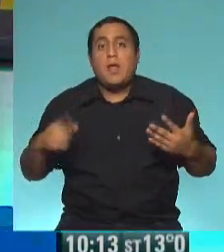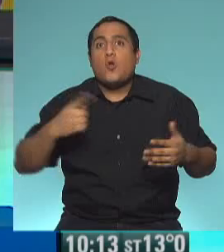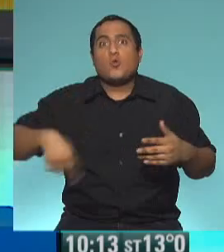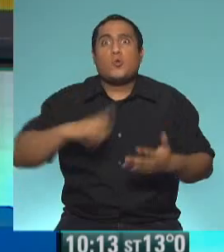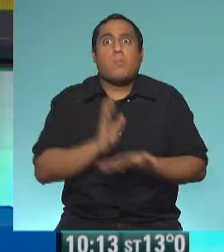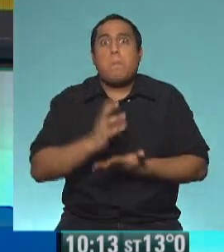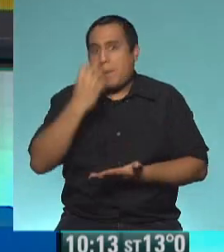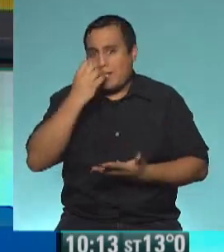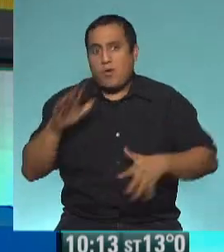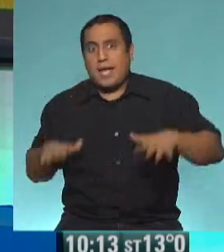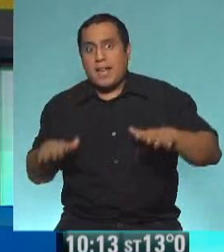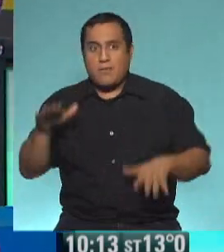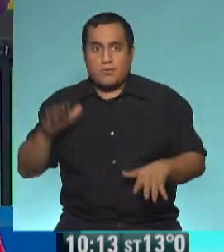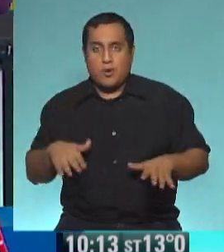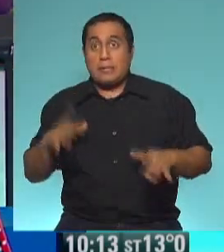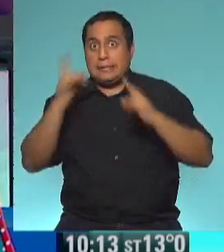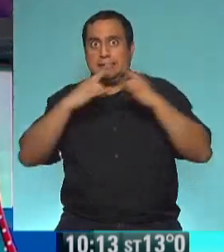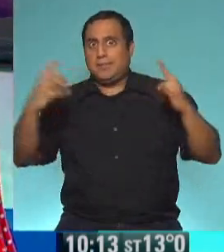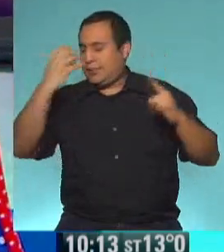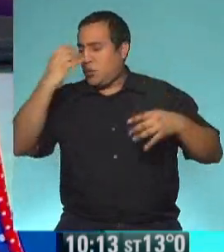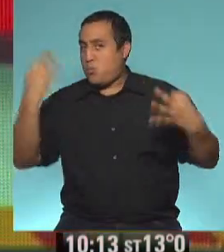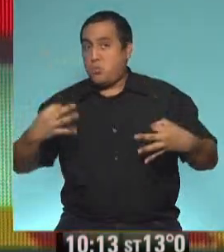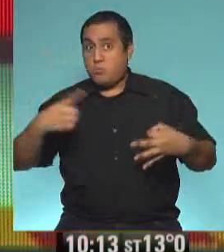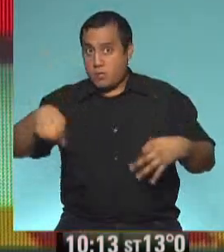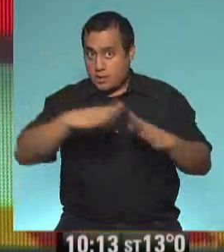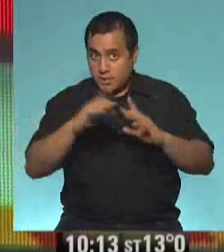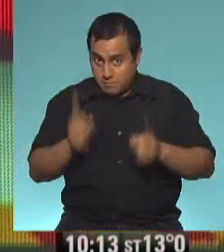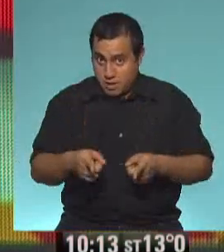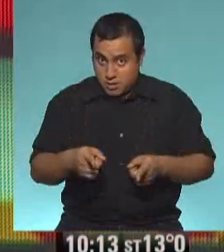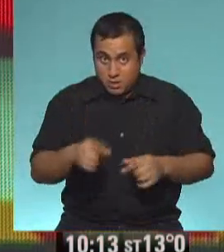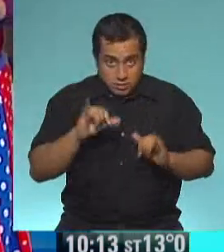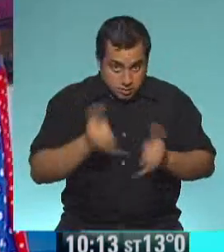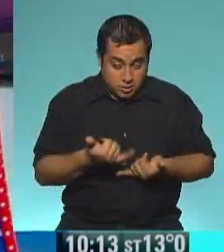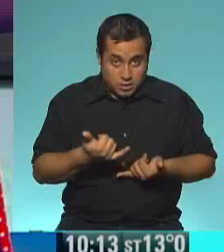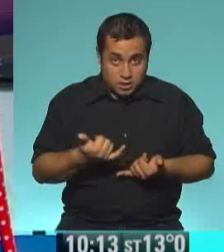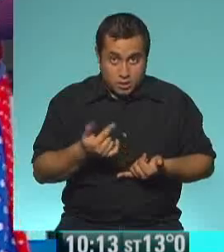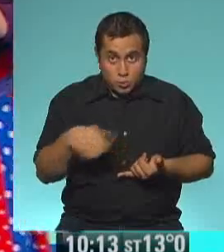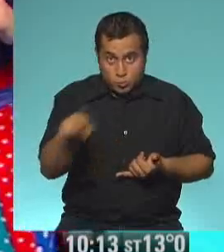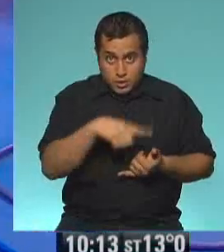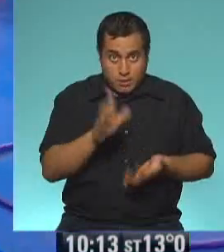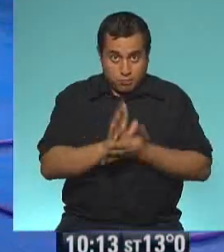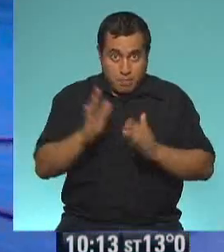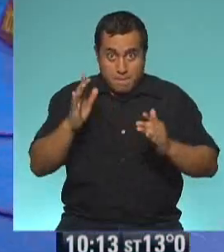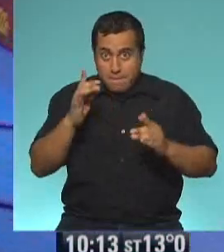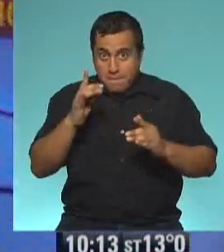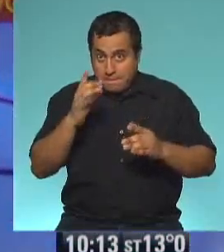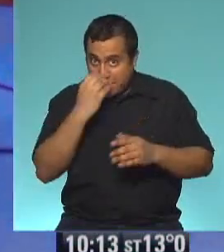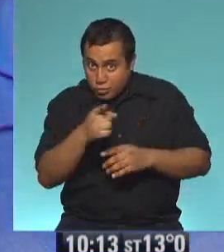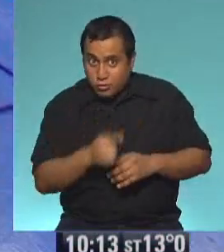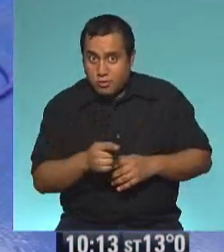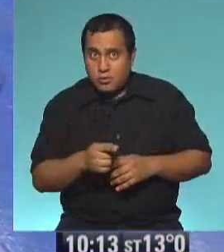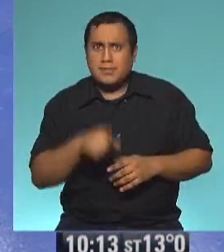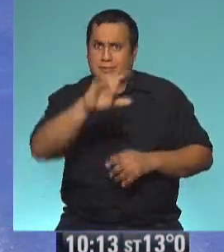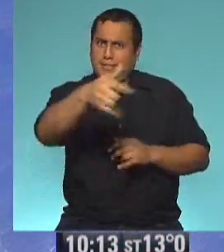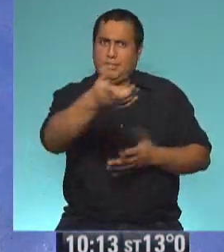equilibristas. Dale. Ah, ese es bueno. De un gran circo. Dale, ¿se animarán en casa? ¿Se animan a hacer payasos equilibristas? ¿Se animan en casa? Ven para acá. Pero están